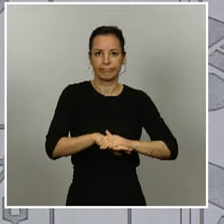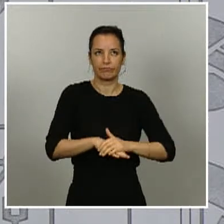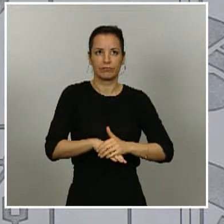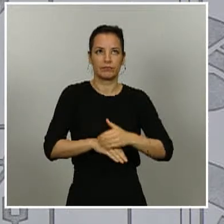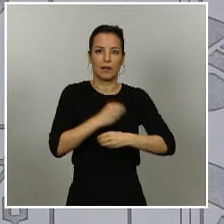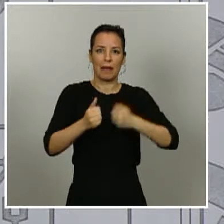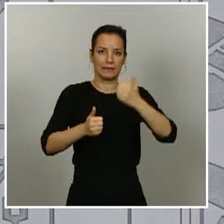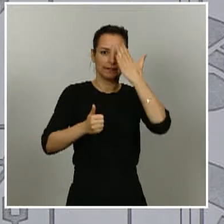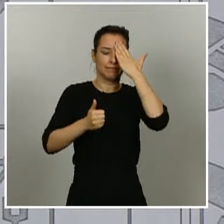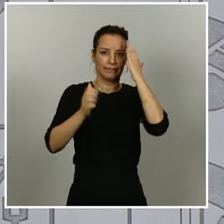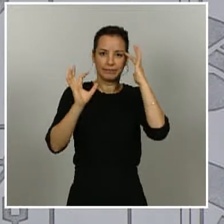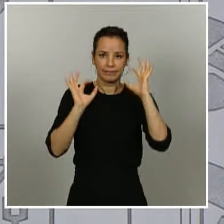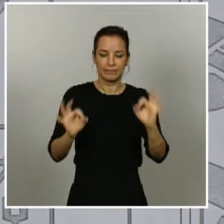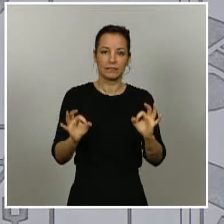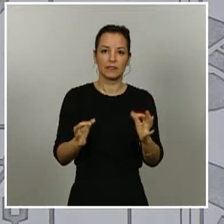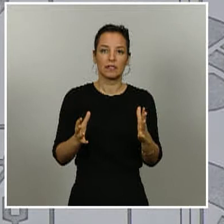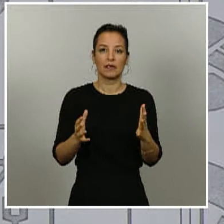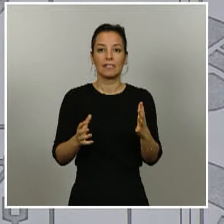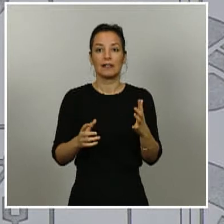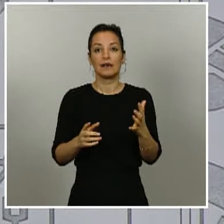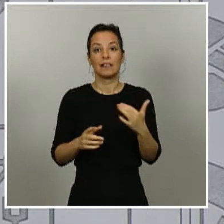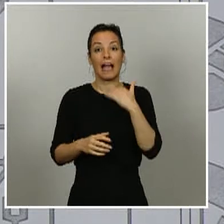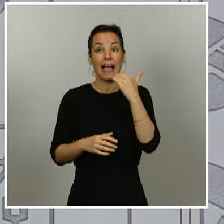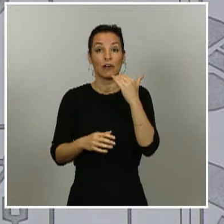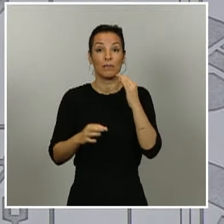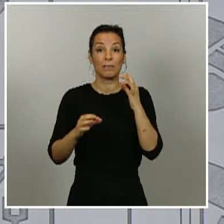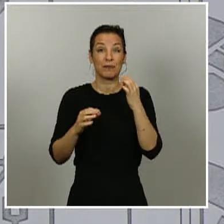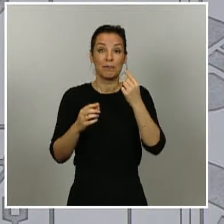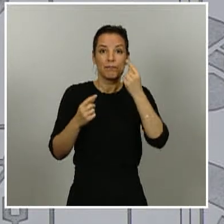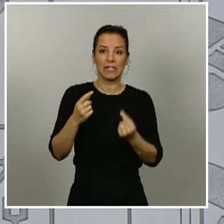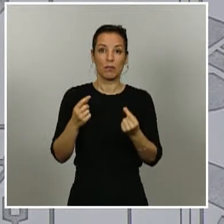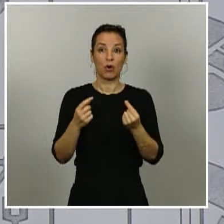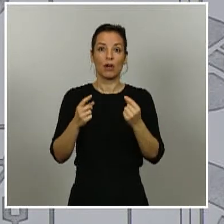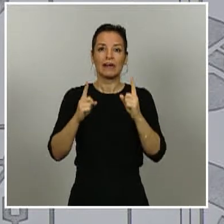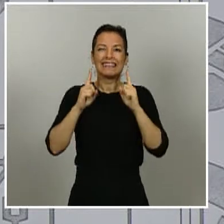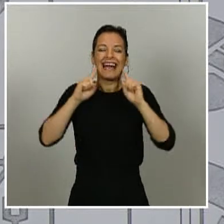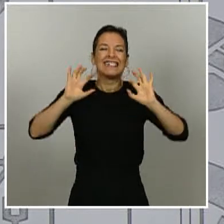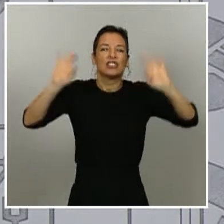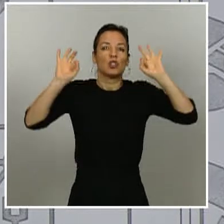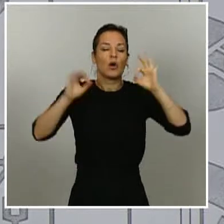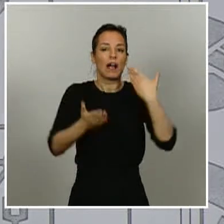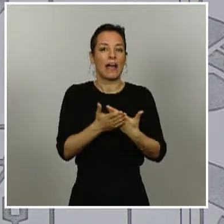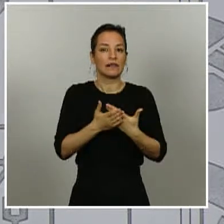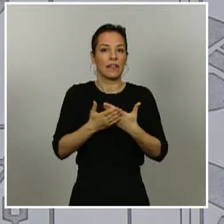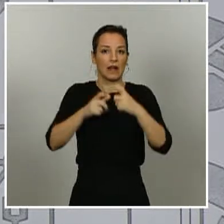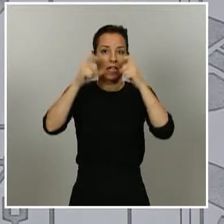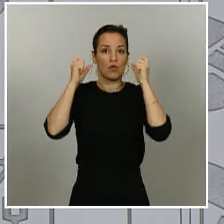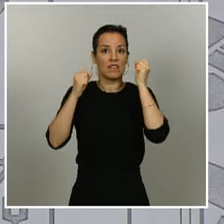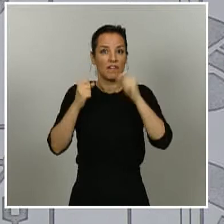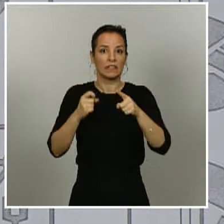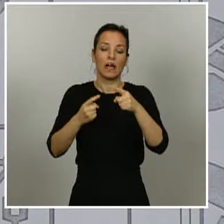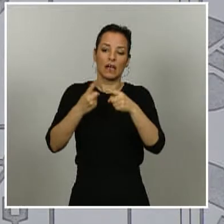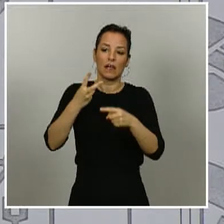que conseguir que por lo menos las excepciones que se tienen que garantizar se puedan garantizar sin que ello suponga un problema para esos